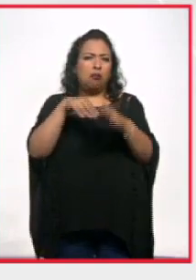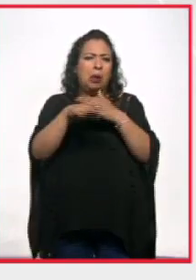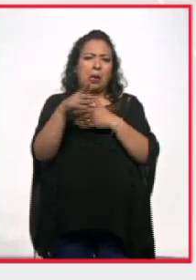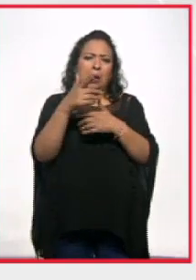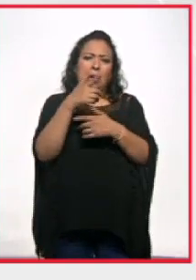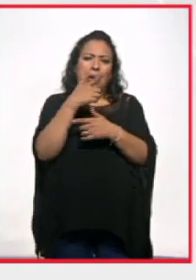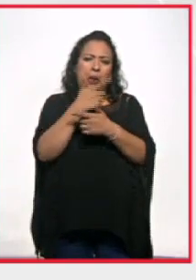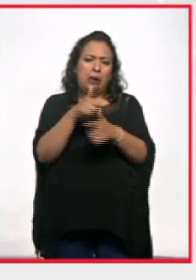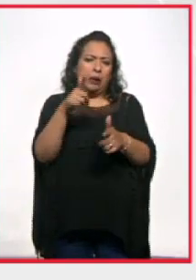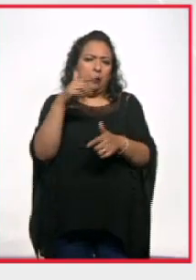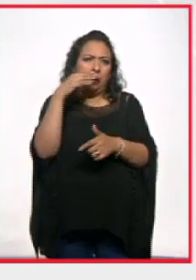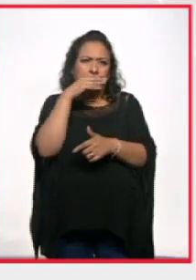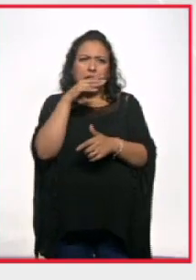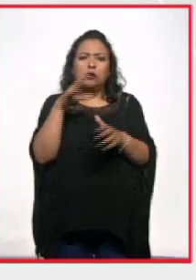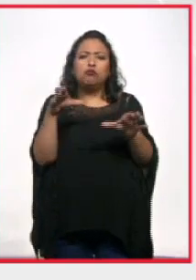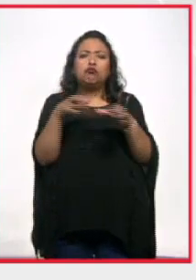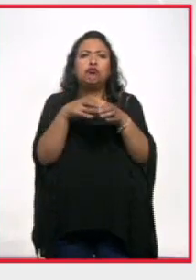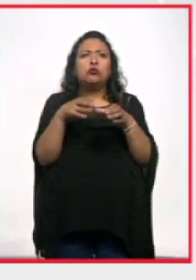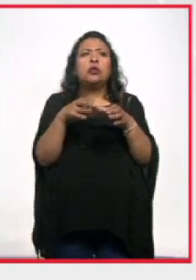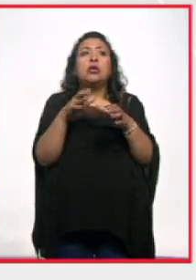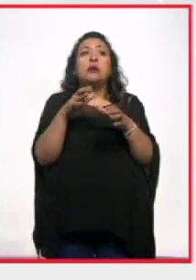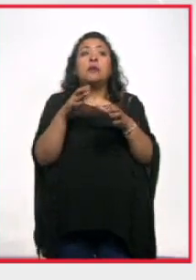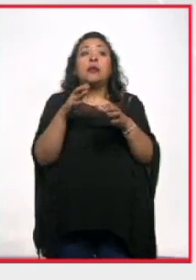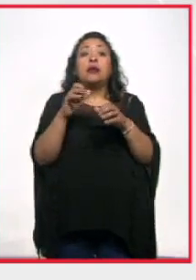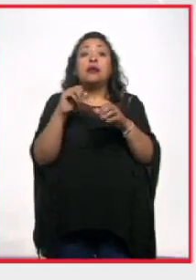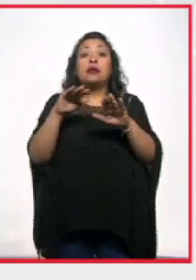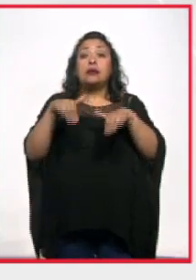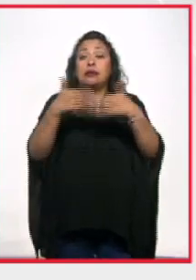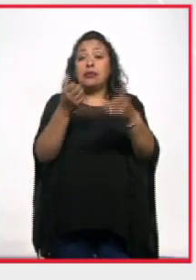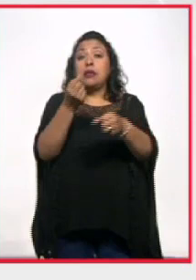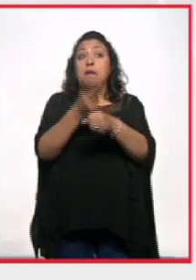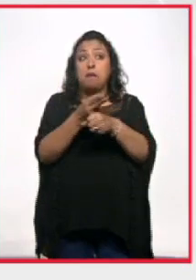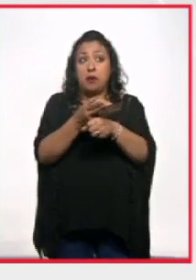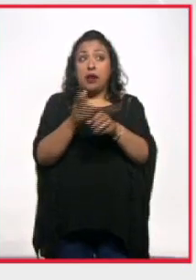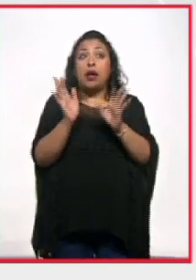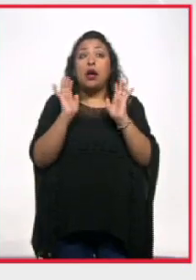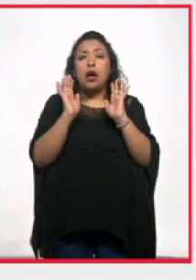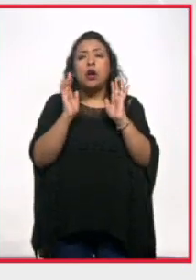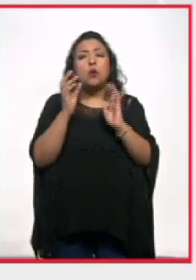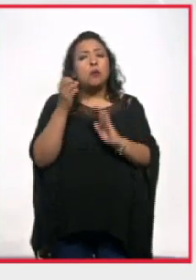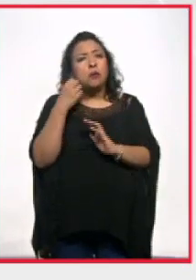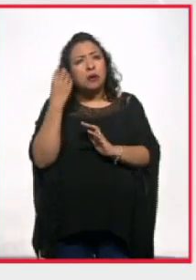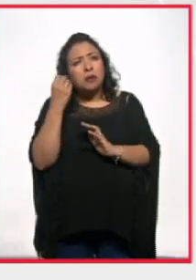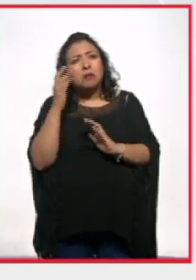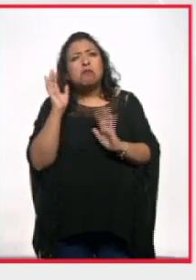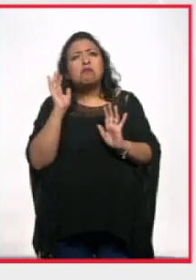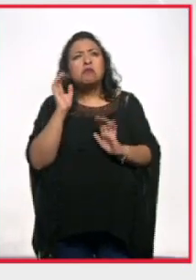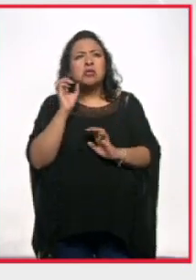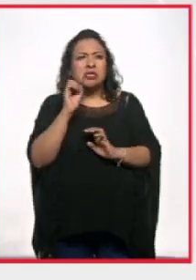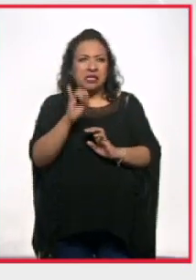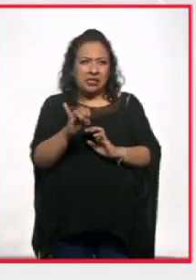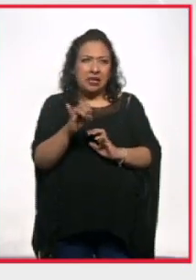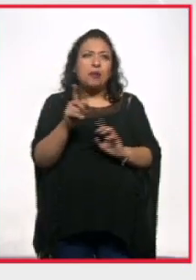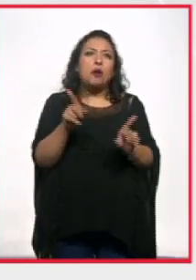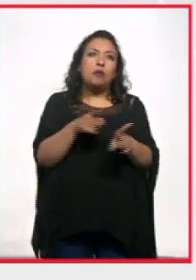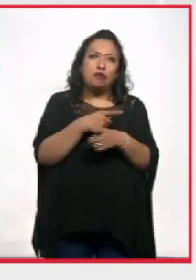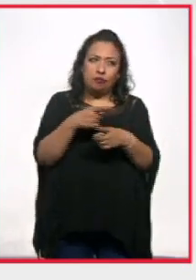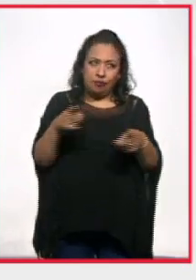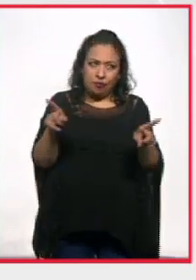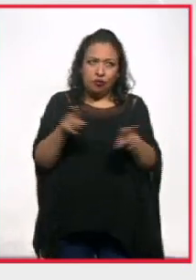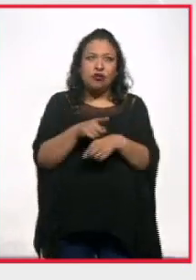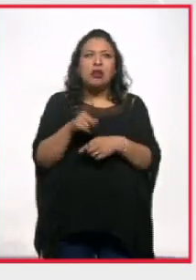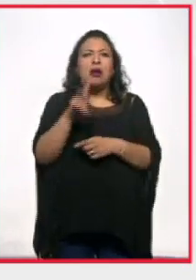libre, la sala es pequeña, cupo limitado. Lleguen temprano. Se va a poner muy bueno. No sé si el conversatorio, probablemente sí, pero la música